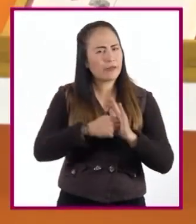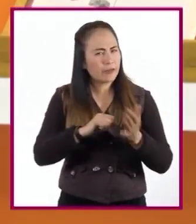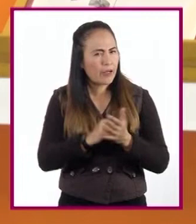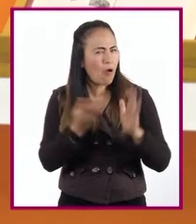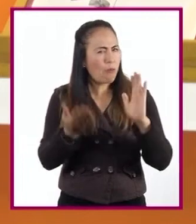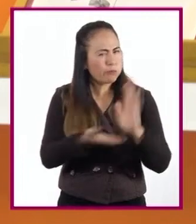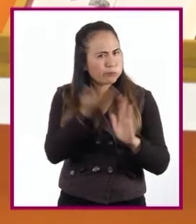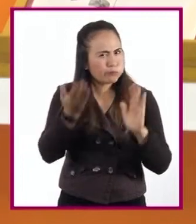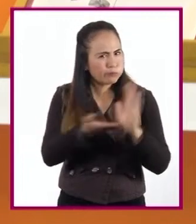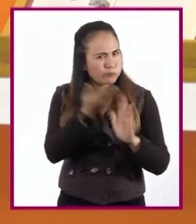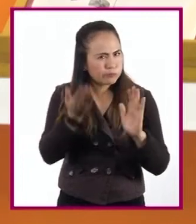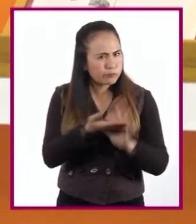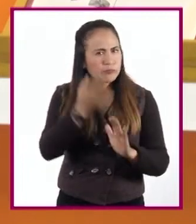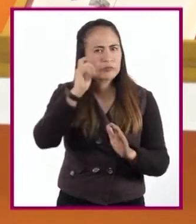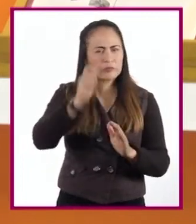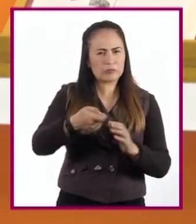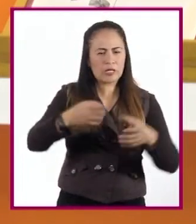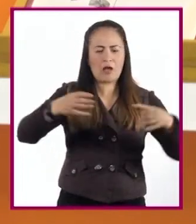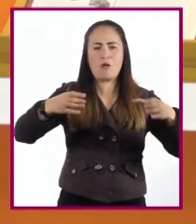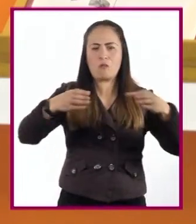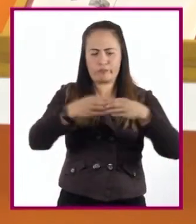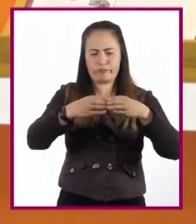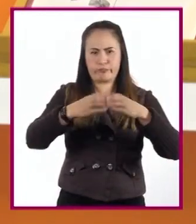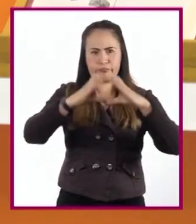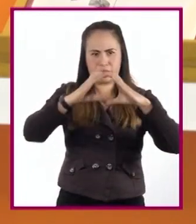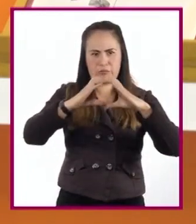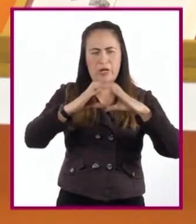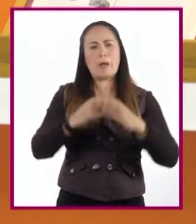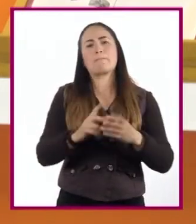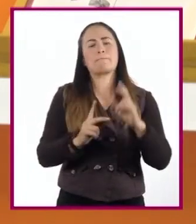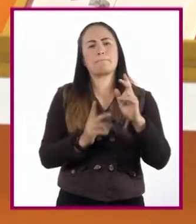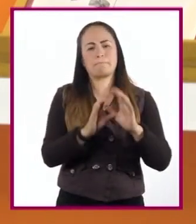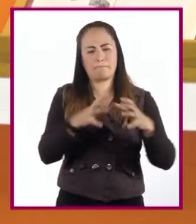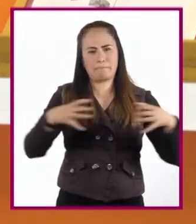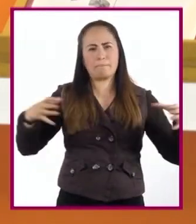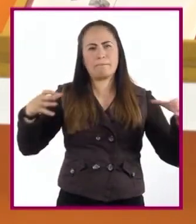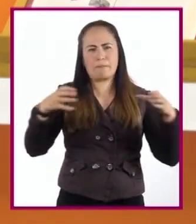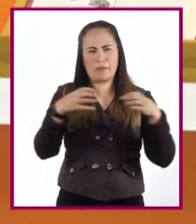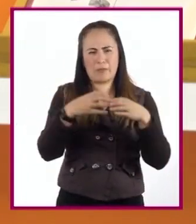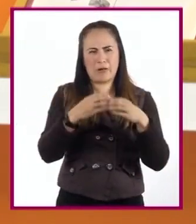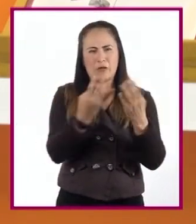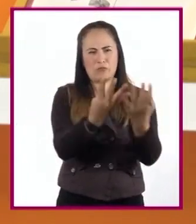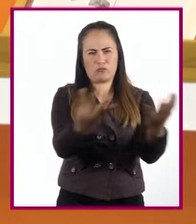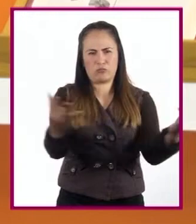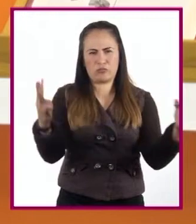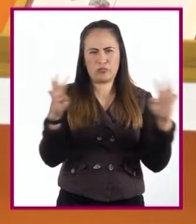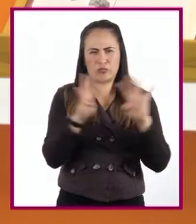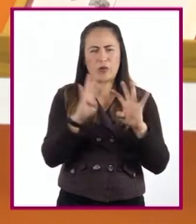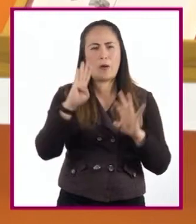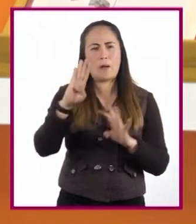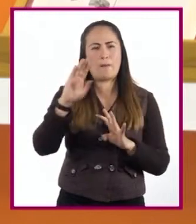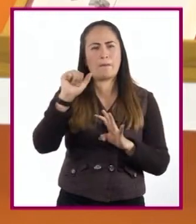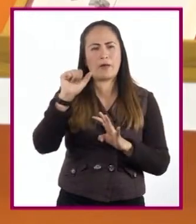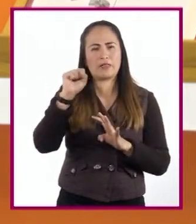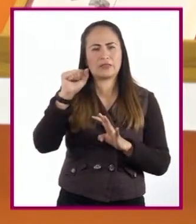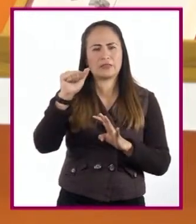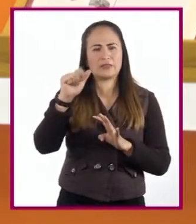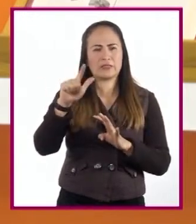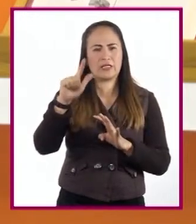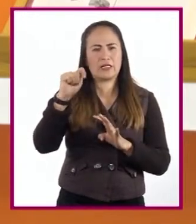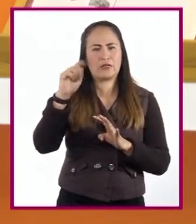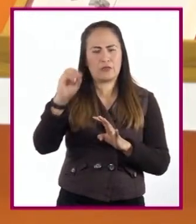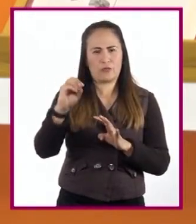en realizar un anillo perimetral de planta circular con grandes bloques de basalto. El centro de este